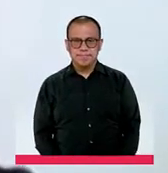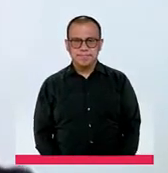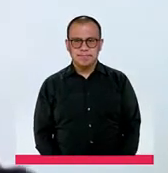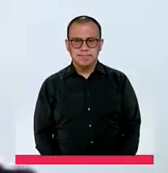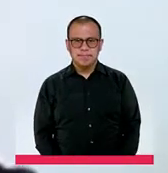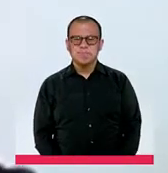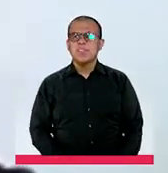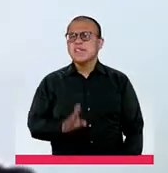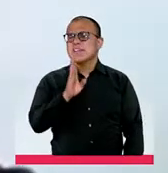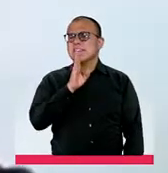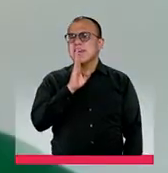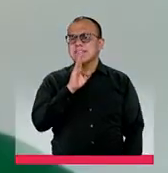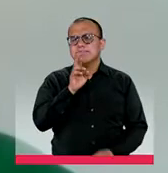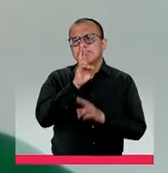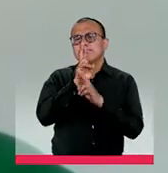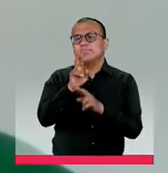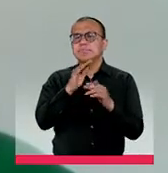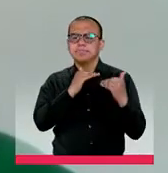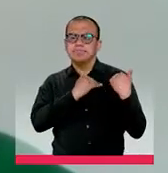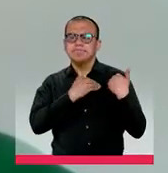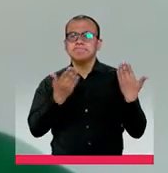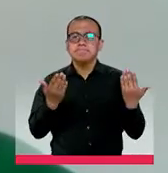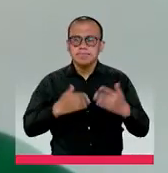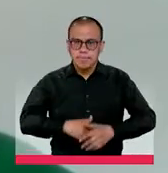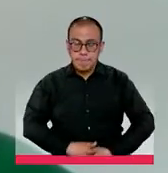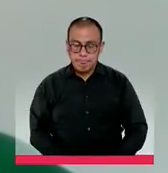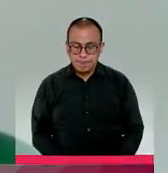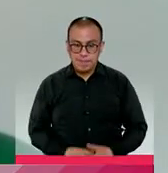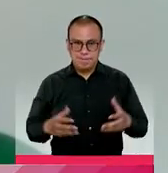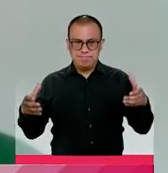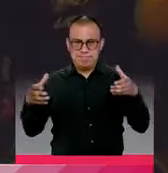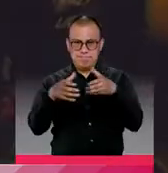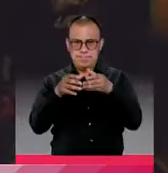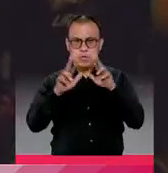¿Quién responde por eso? Durante la audiencia también se advirtió